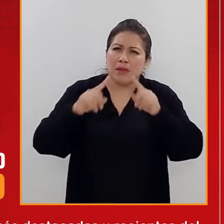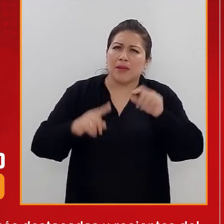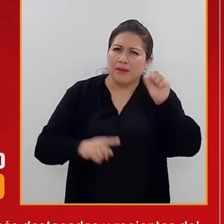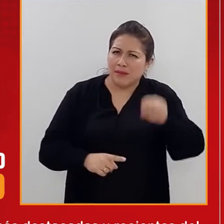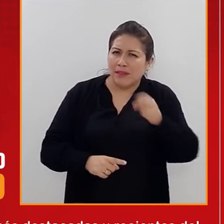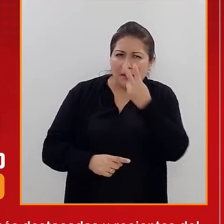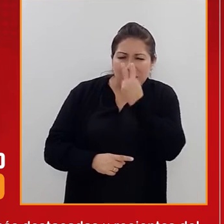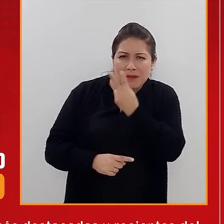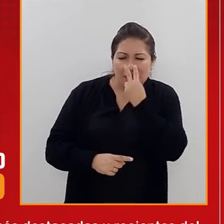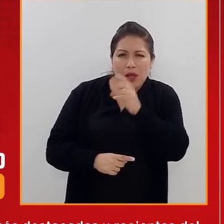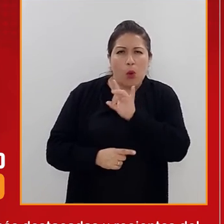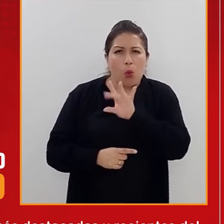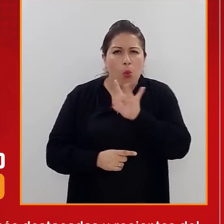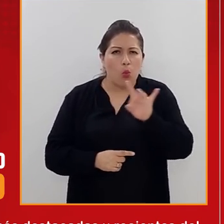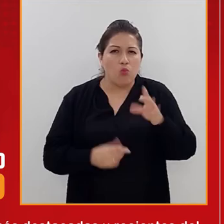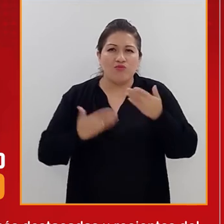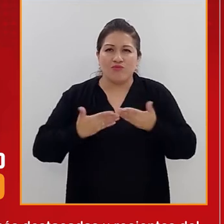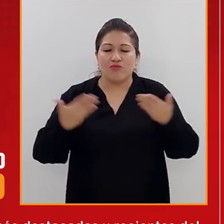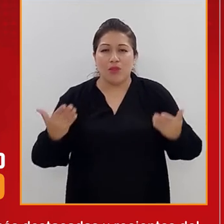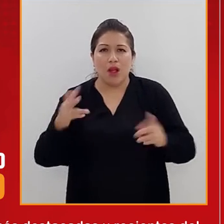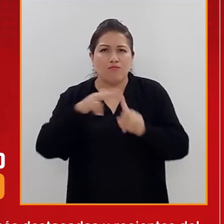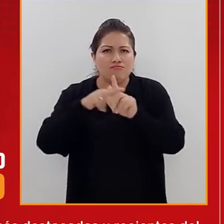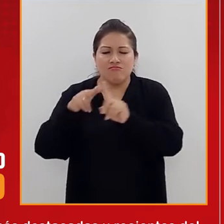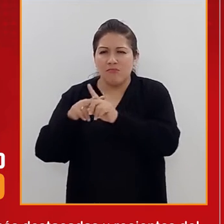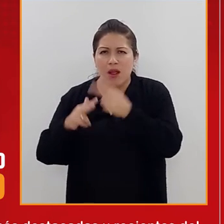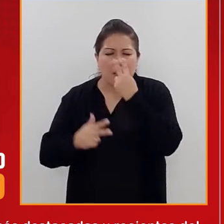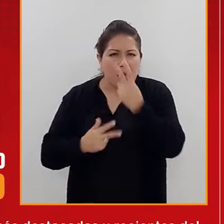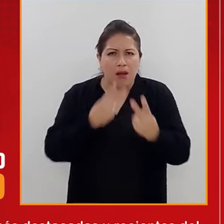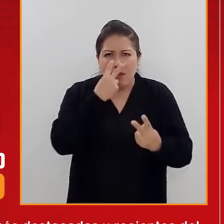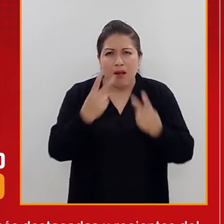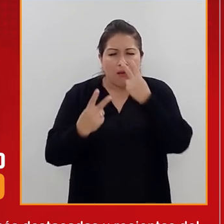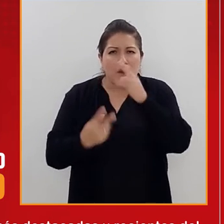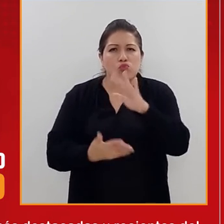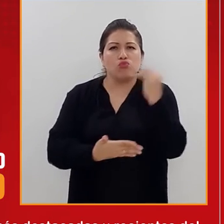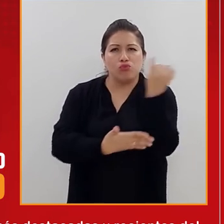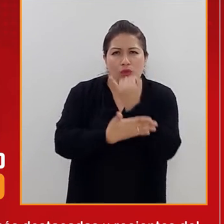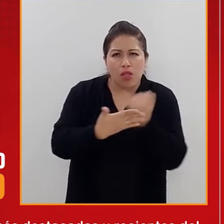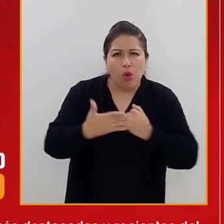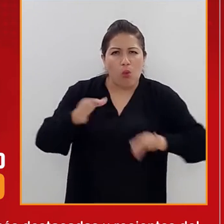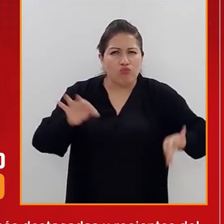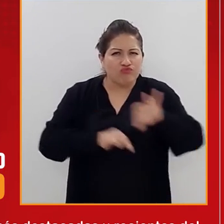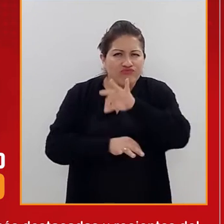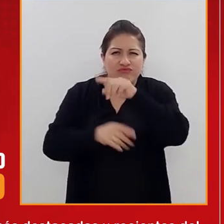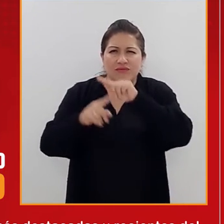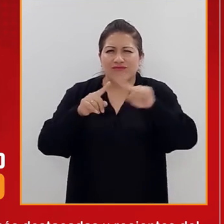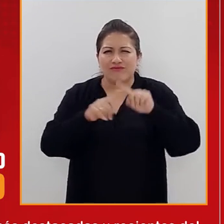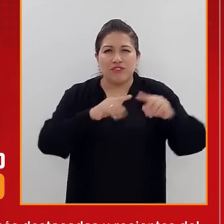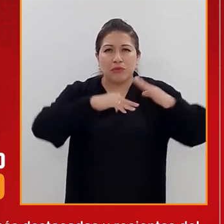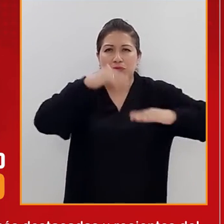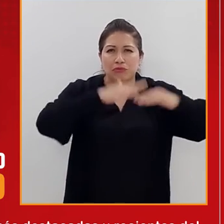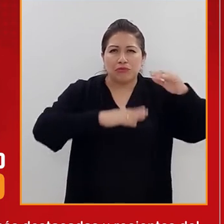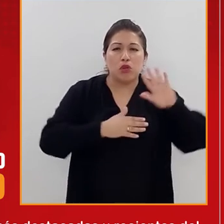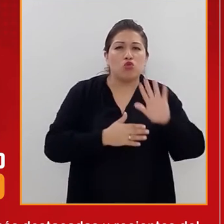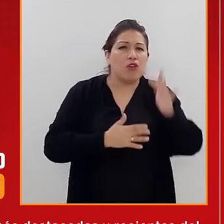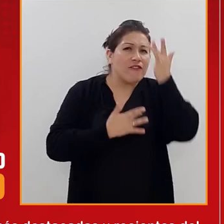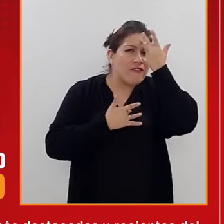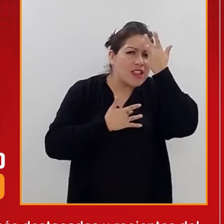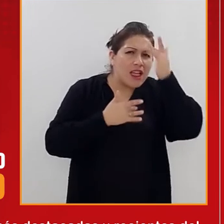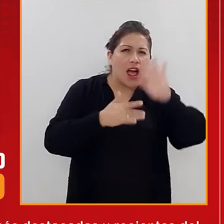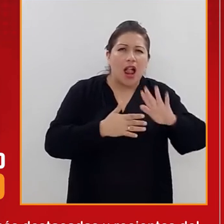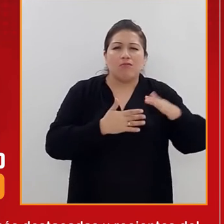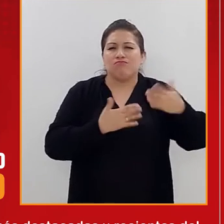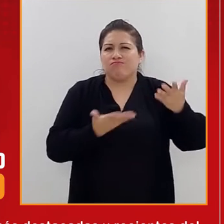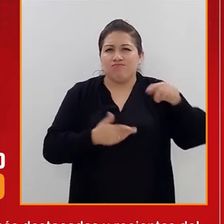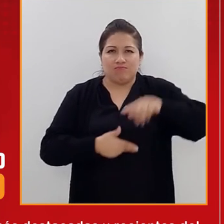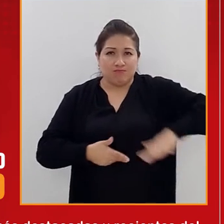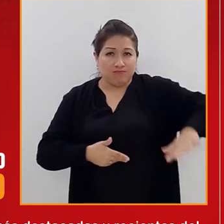tecnológicos, pero sí dejaron una serie de elementos que han permitido conocer desde su arquitectura hasta las enfermedades y dietas